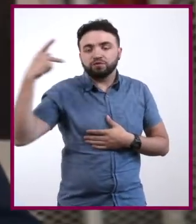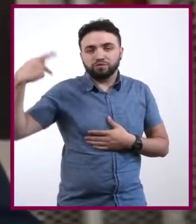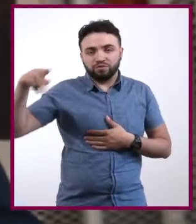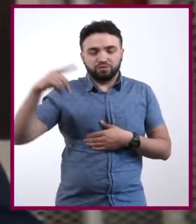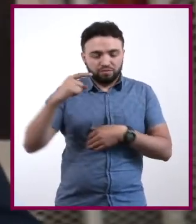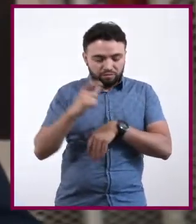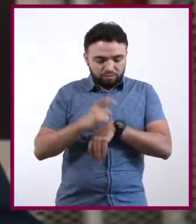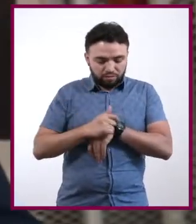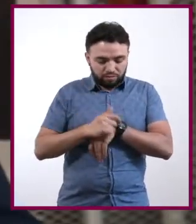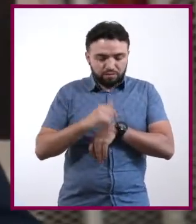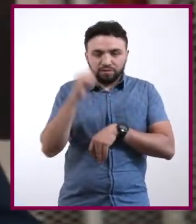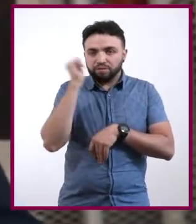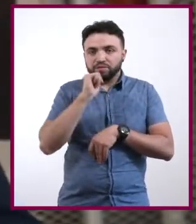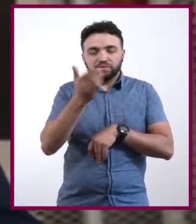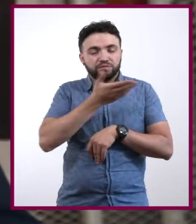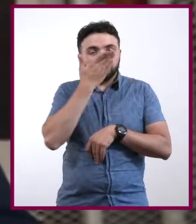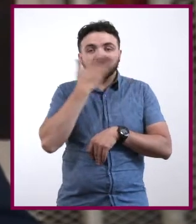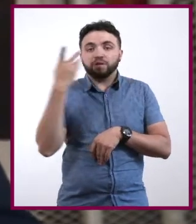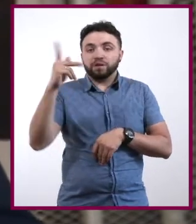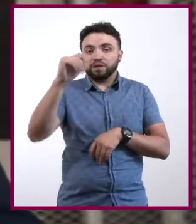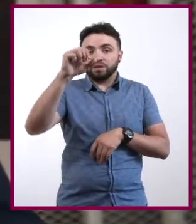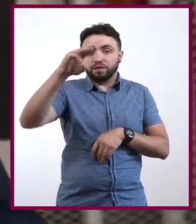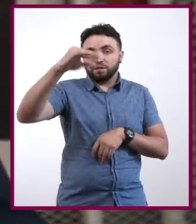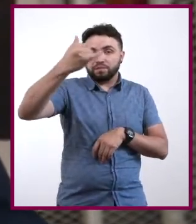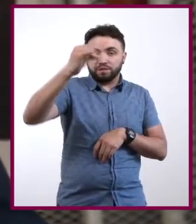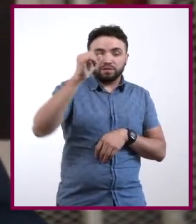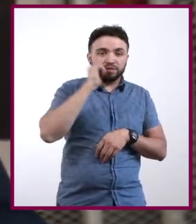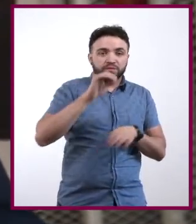tiempo. Tamayo va a vivir,